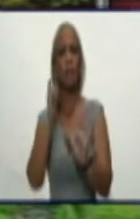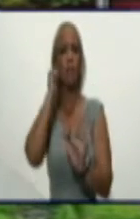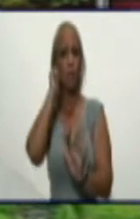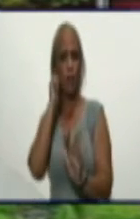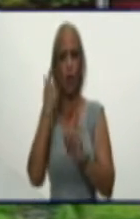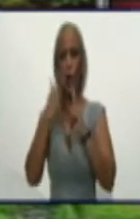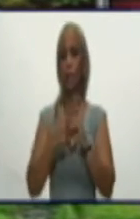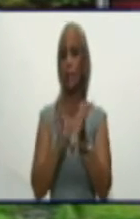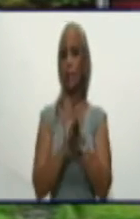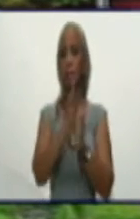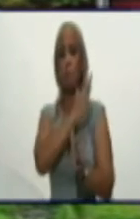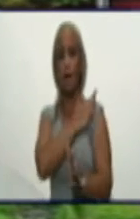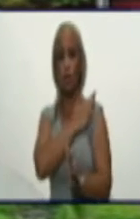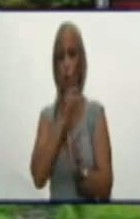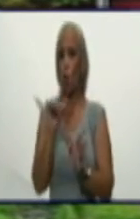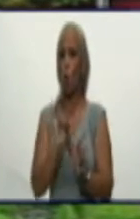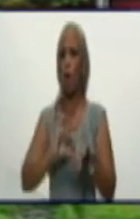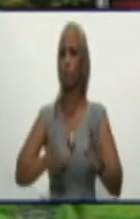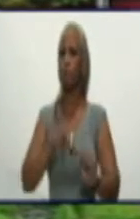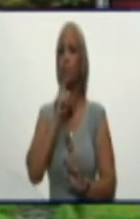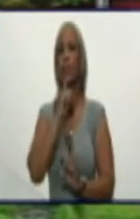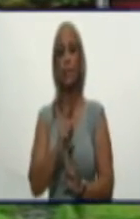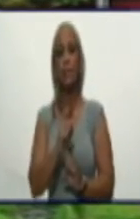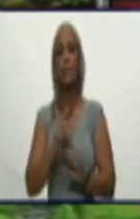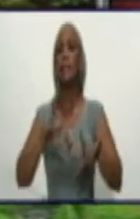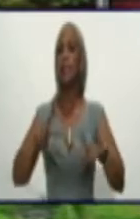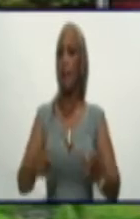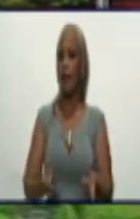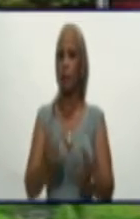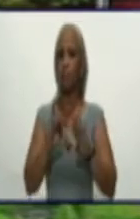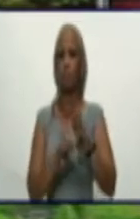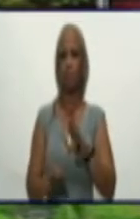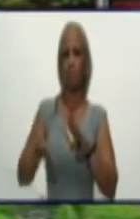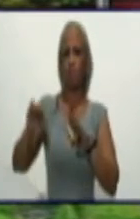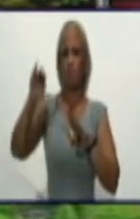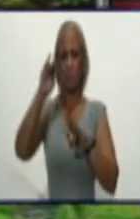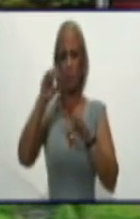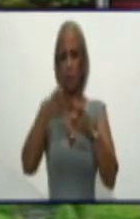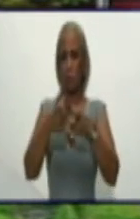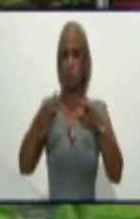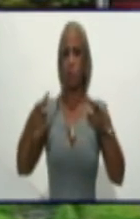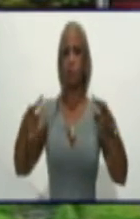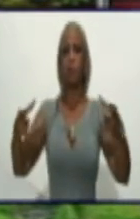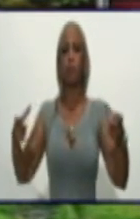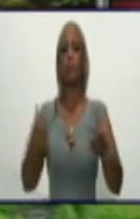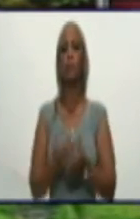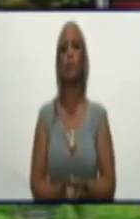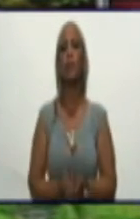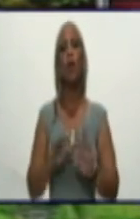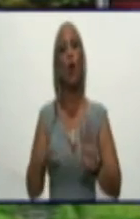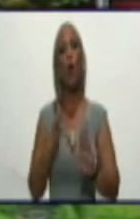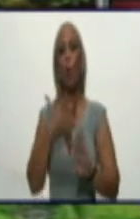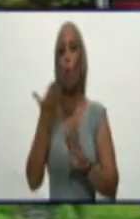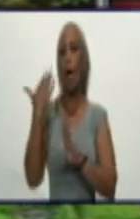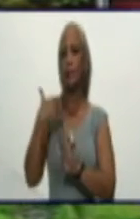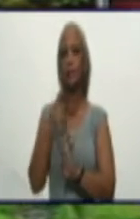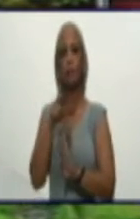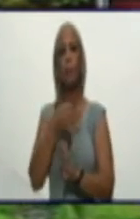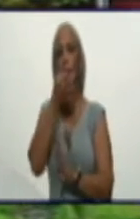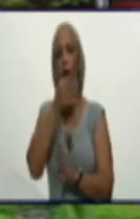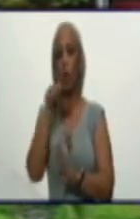que fueron muy complicados. De ahí vino una especie de meseta alta, como usted lo ha explicado aquí en el programa,